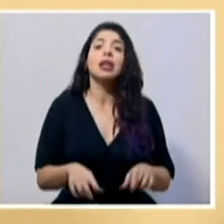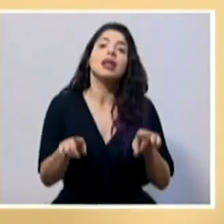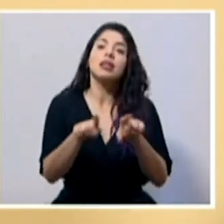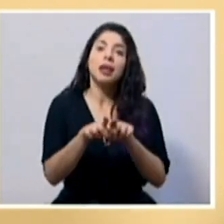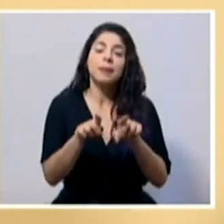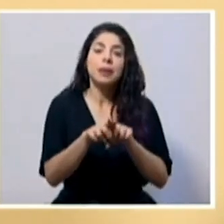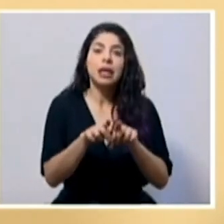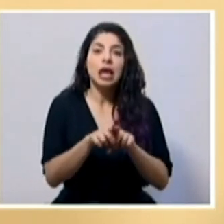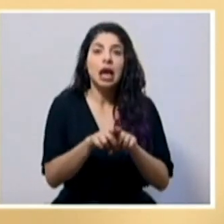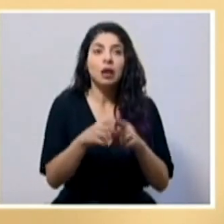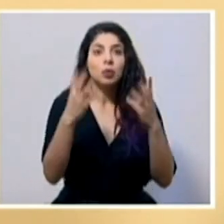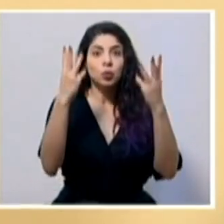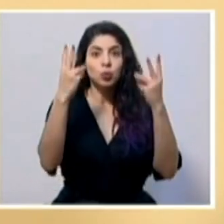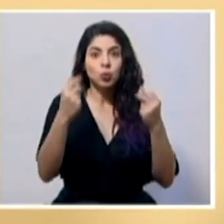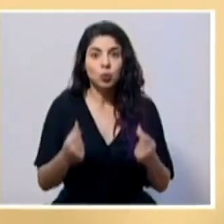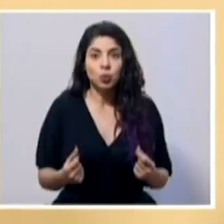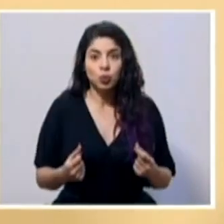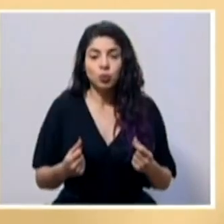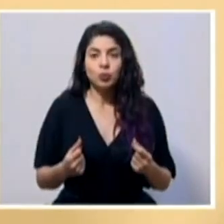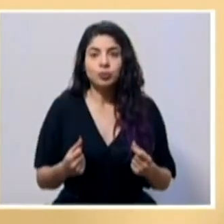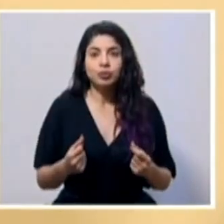También se contabilizan